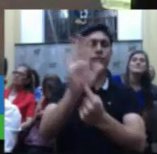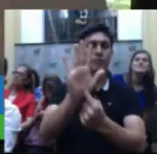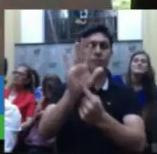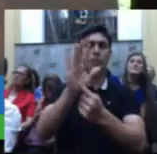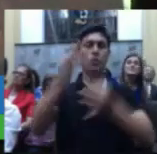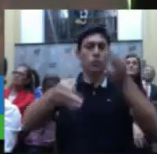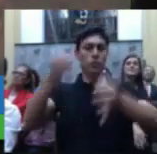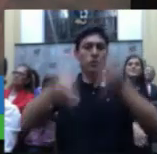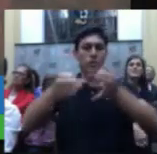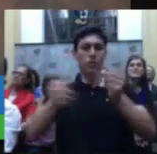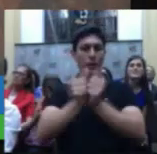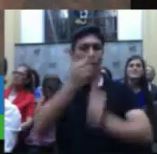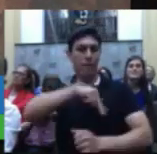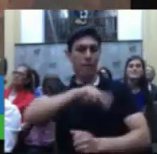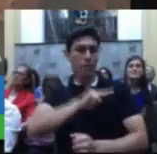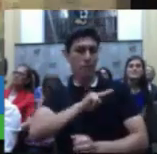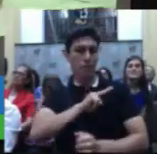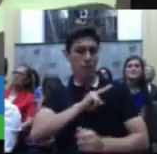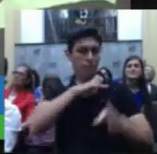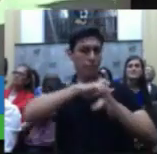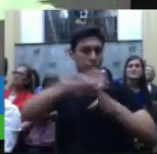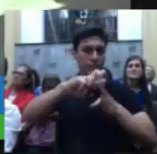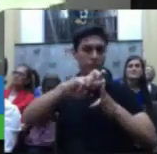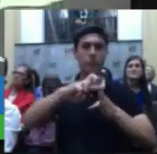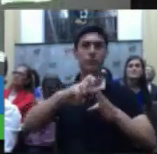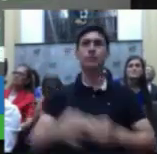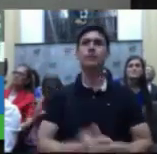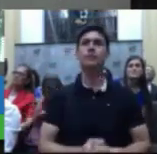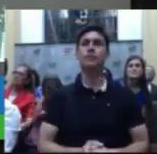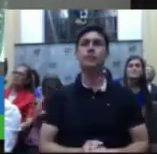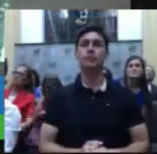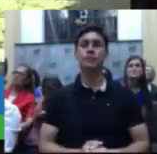valores profesionales y humanos.